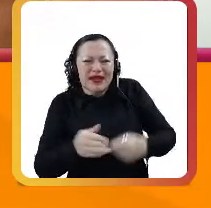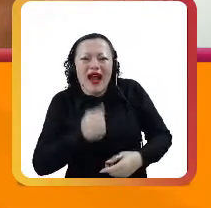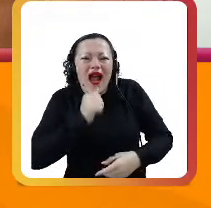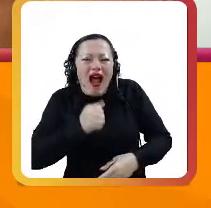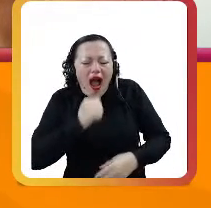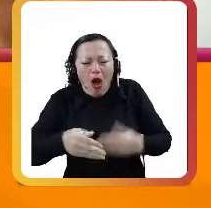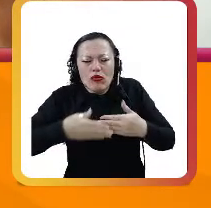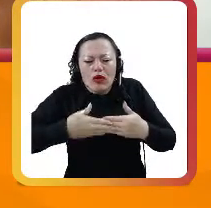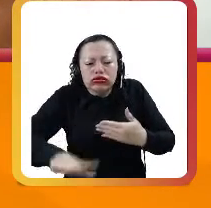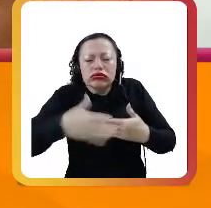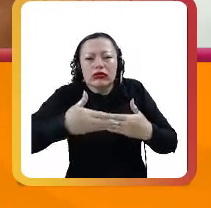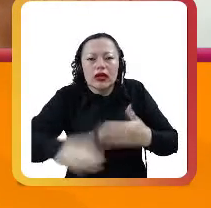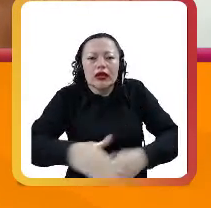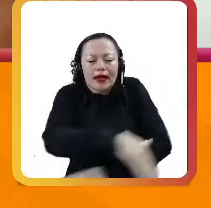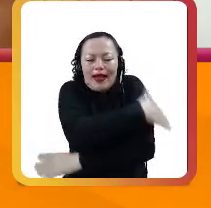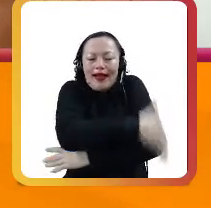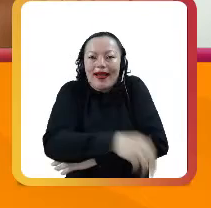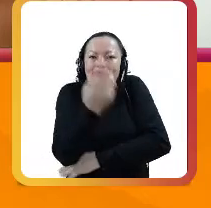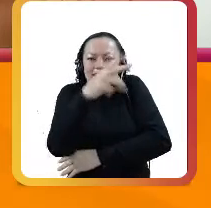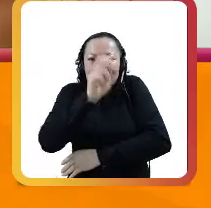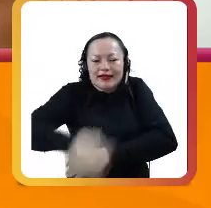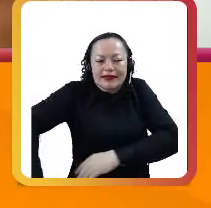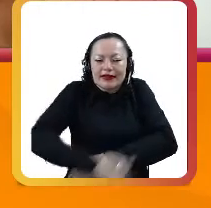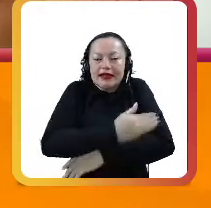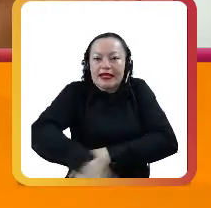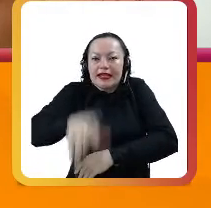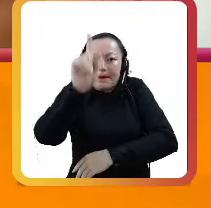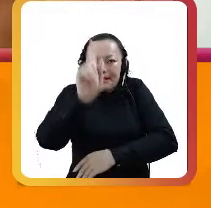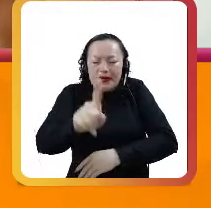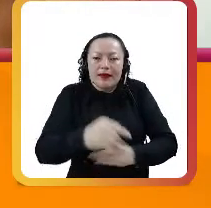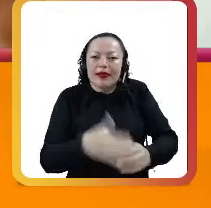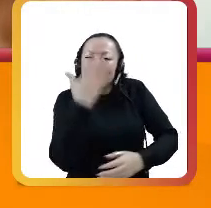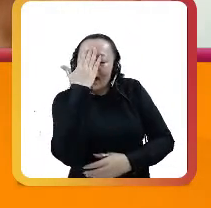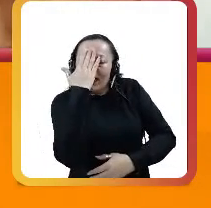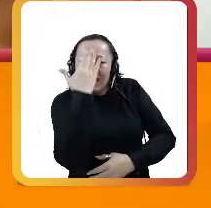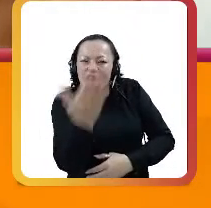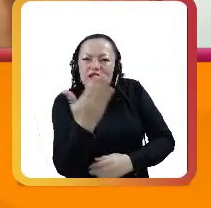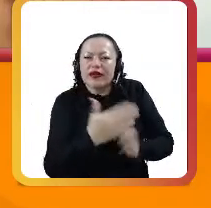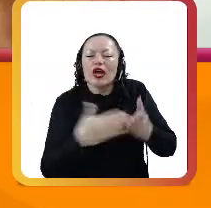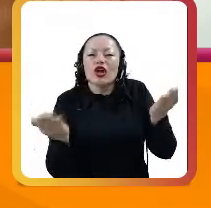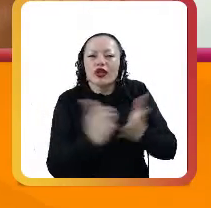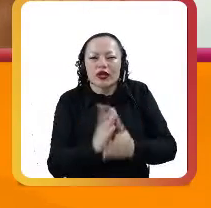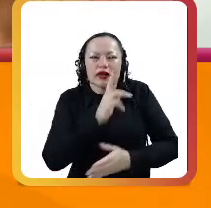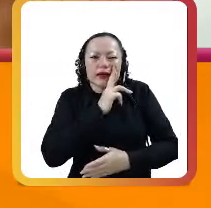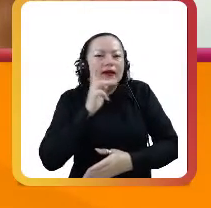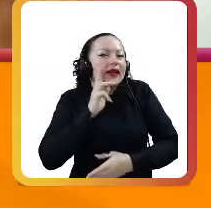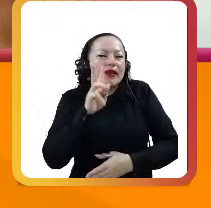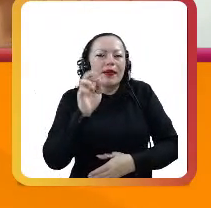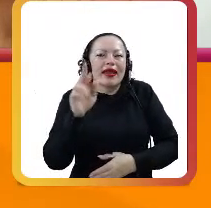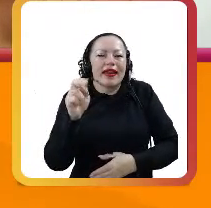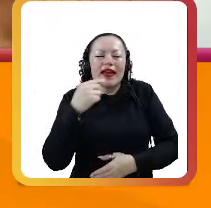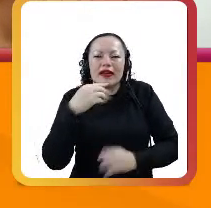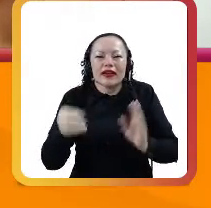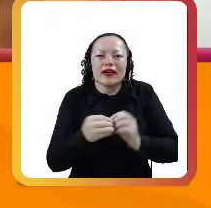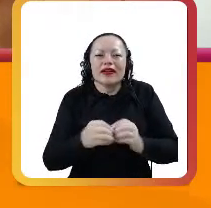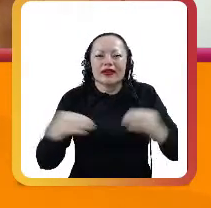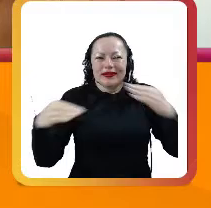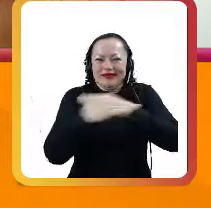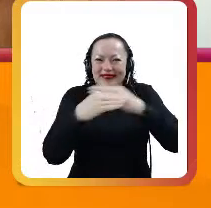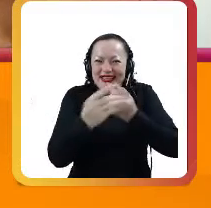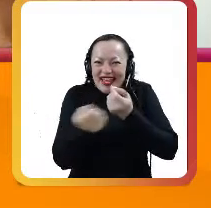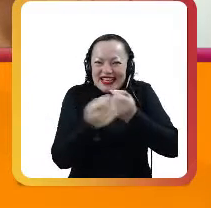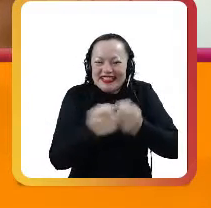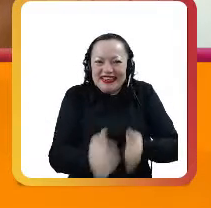que hay en la calle 17 con carrera primera, frente al restaurante Verano, por la vía Las Lanchas. Ah,